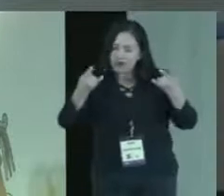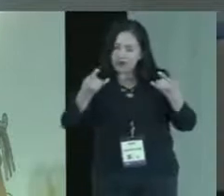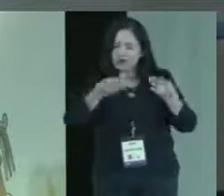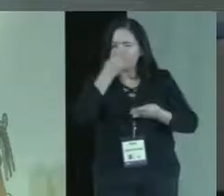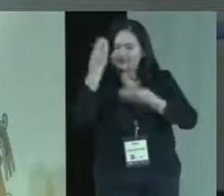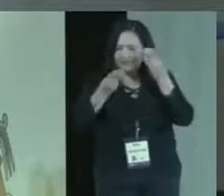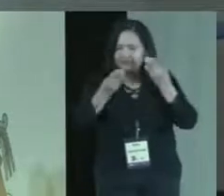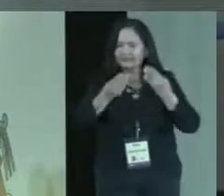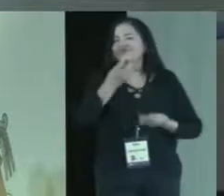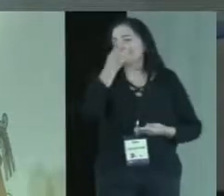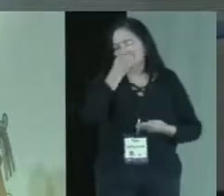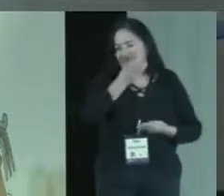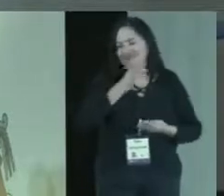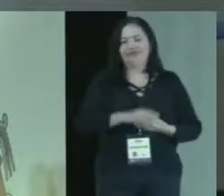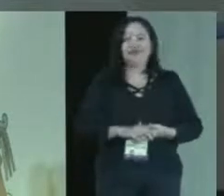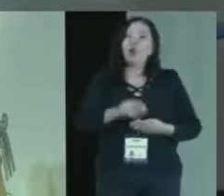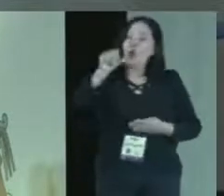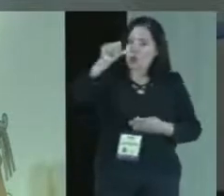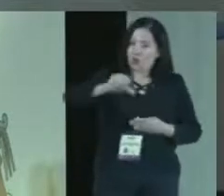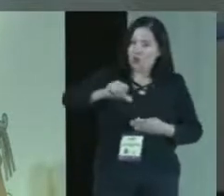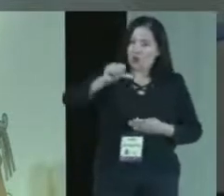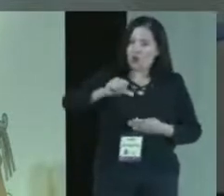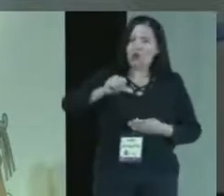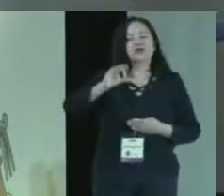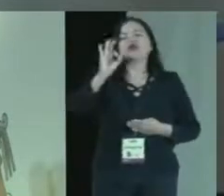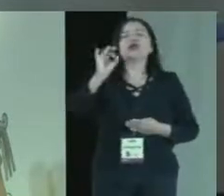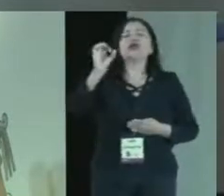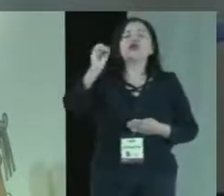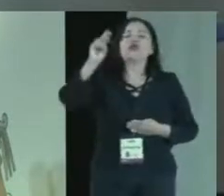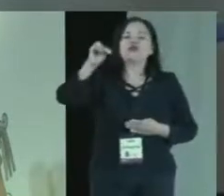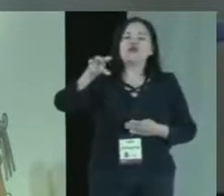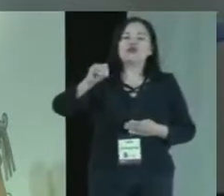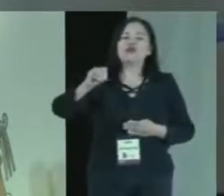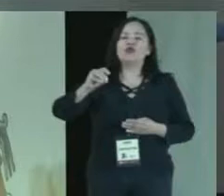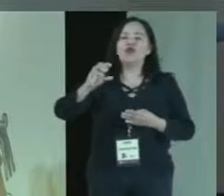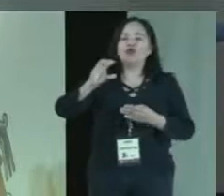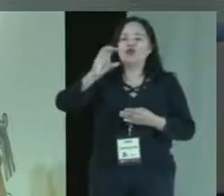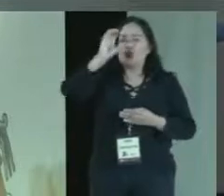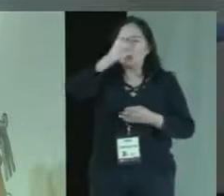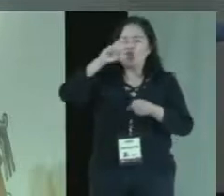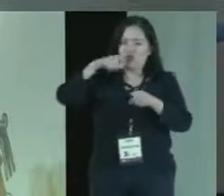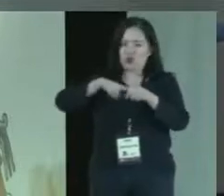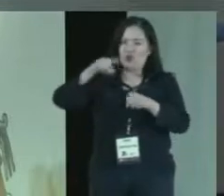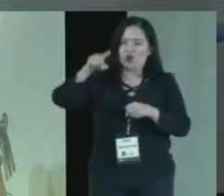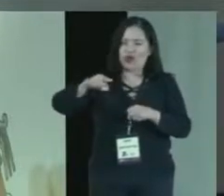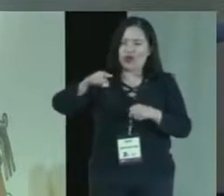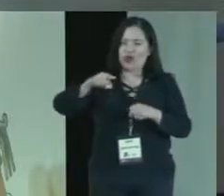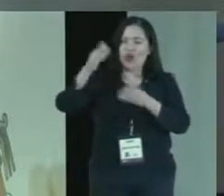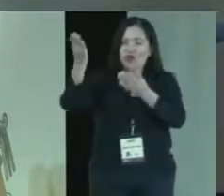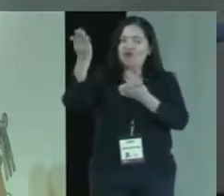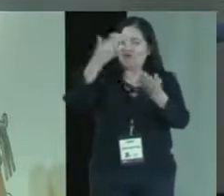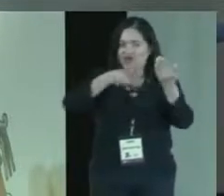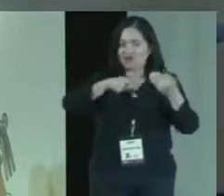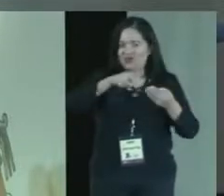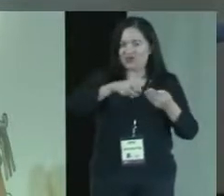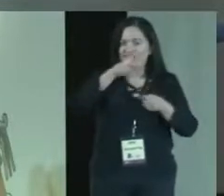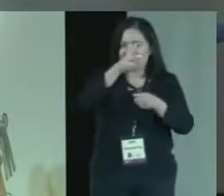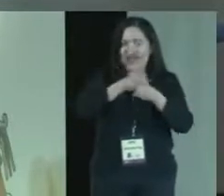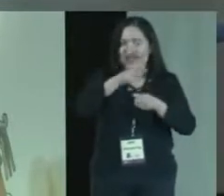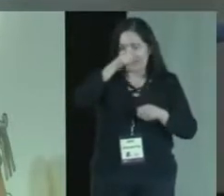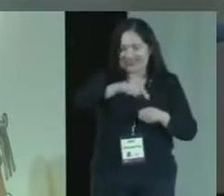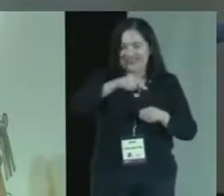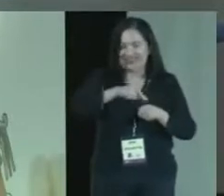de Cultura Económica decidió publicarlo y decidió ahora presentarlo en esta hermosa feria del